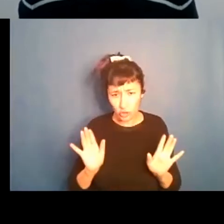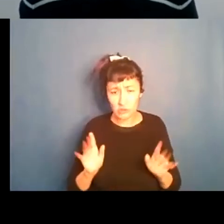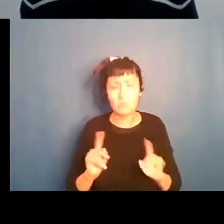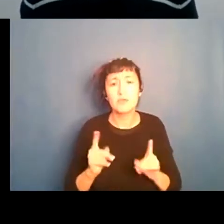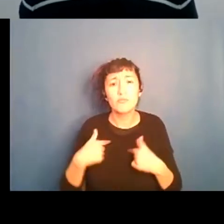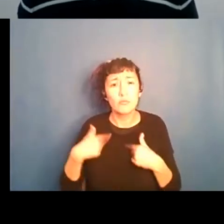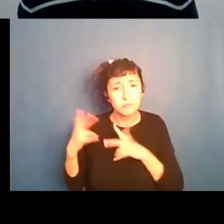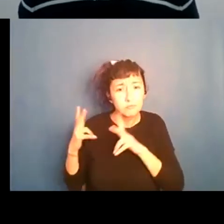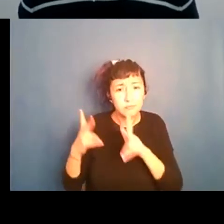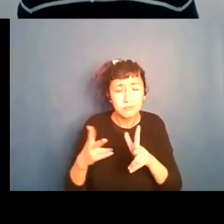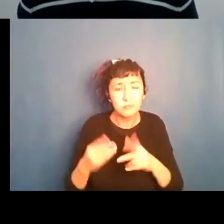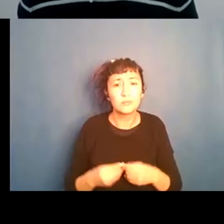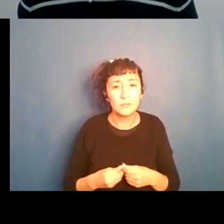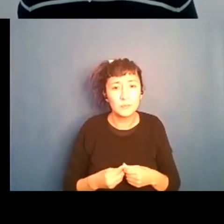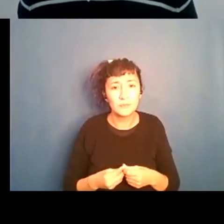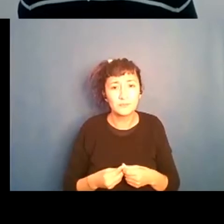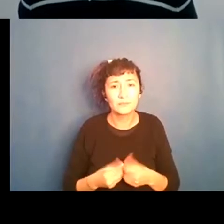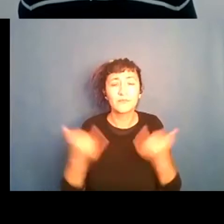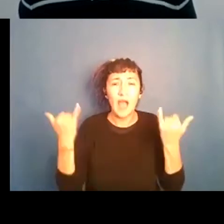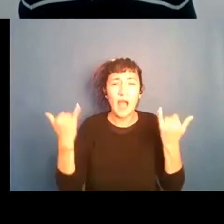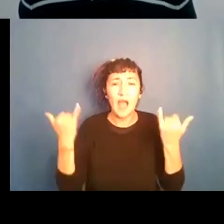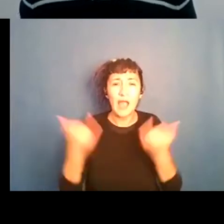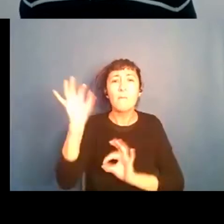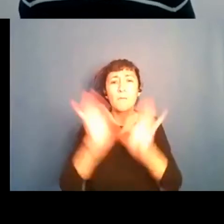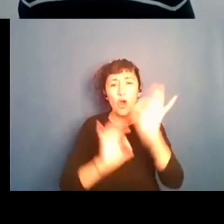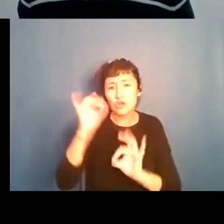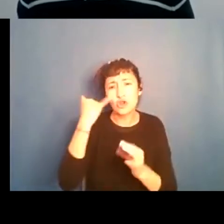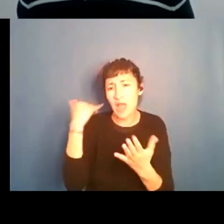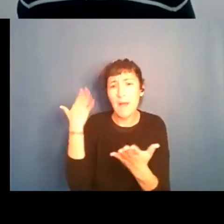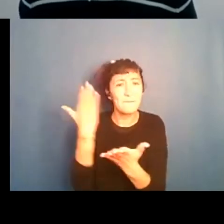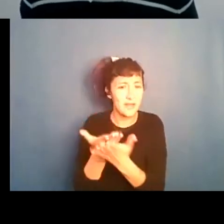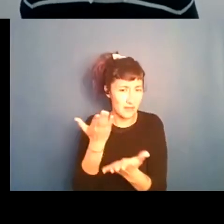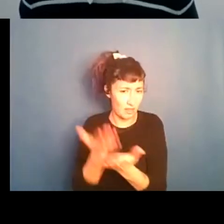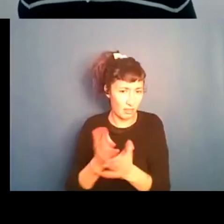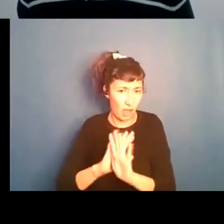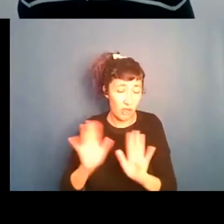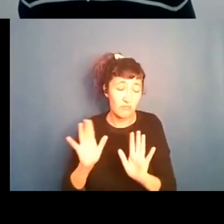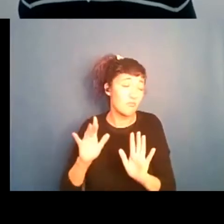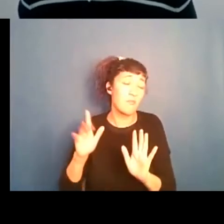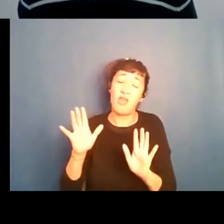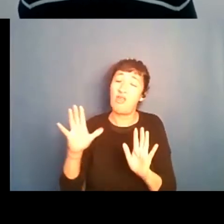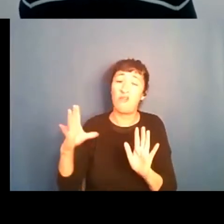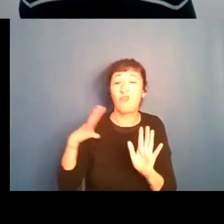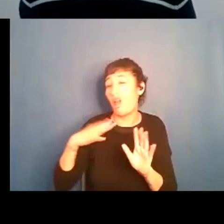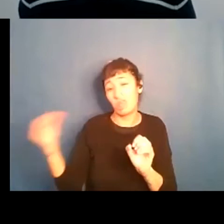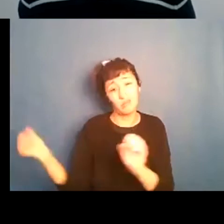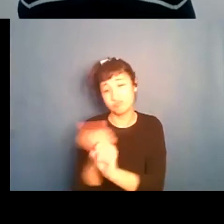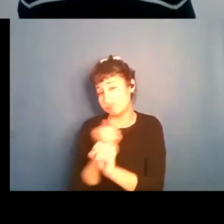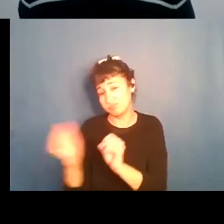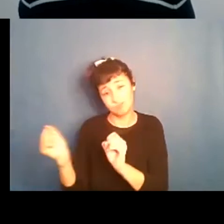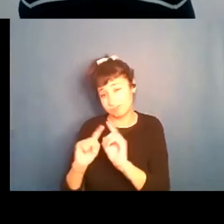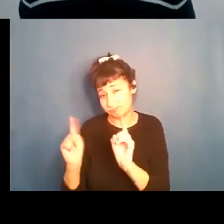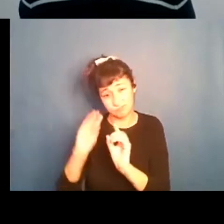anteriormente, hay proyectos presentados de los cuales no se ha logrado el censo y aprobación. Por lo